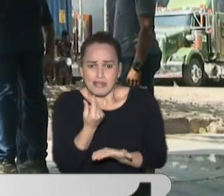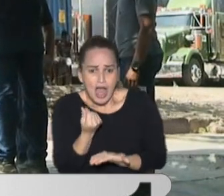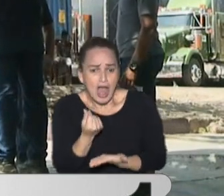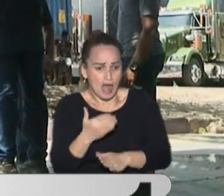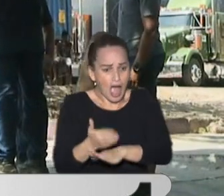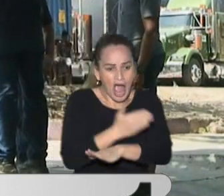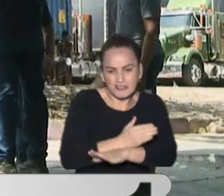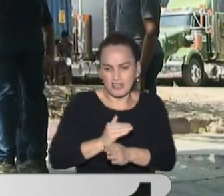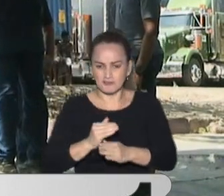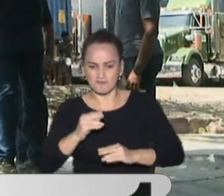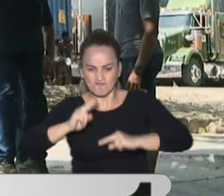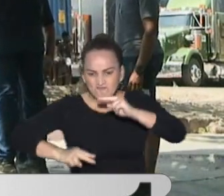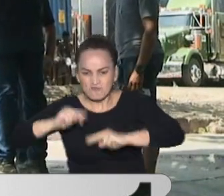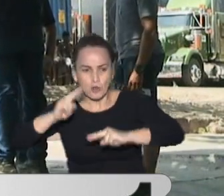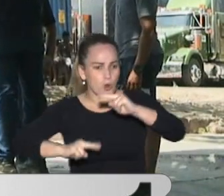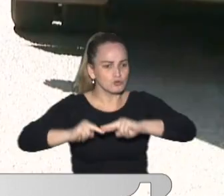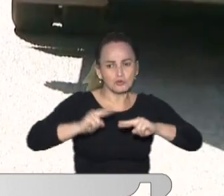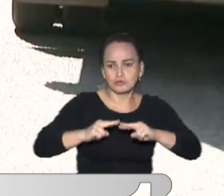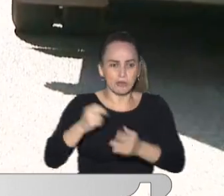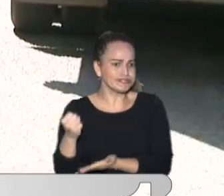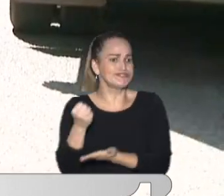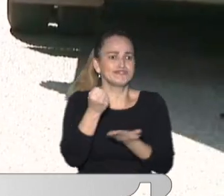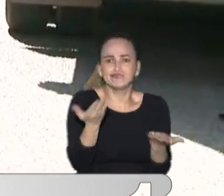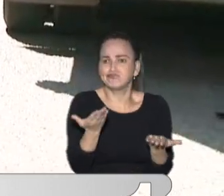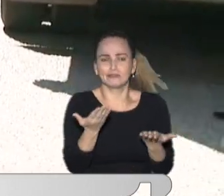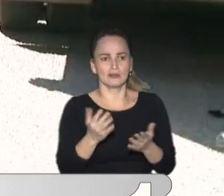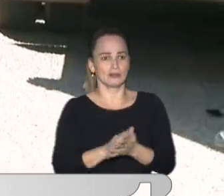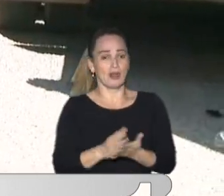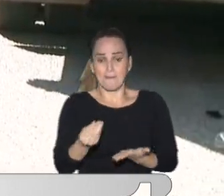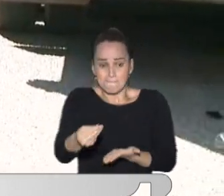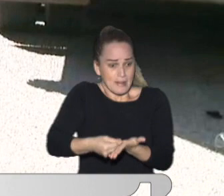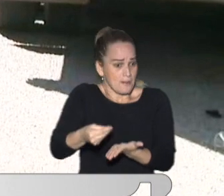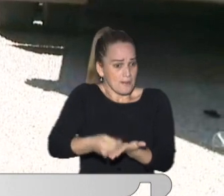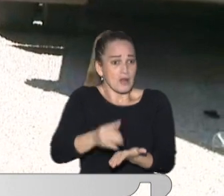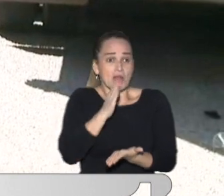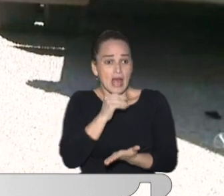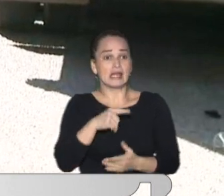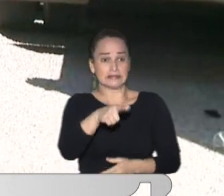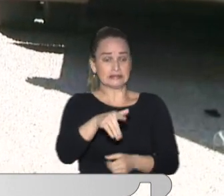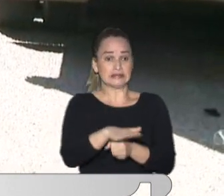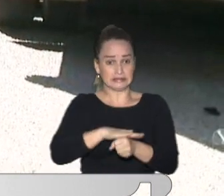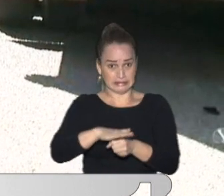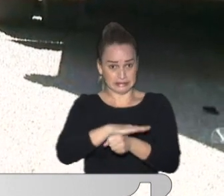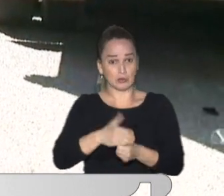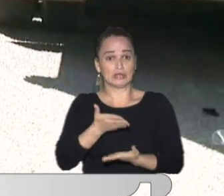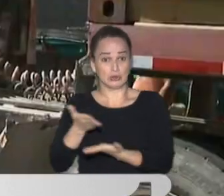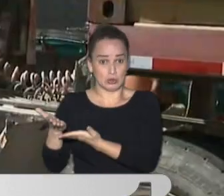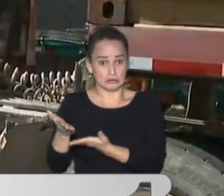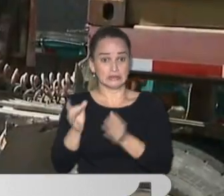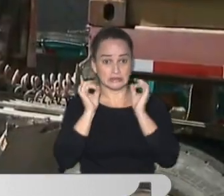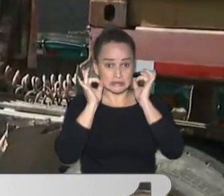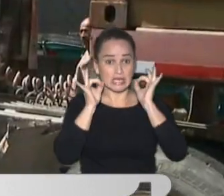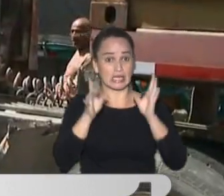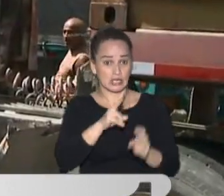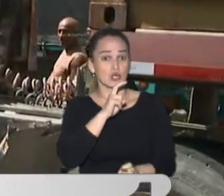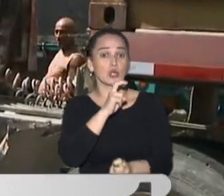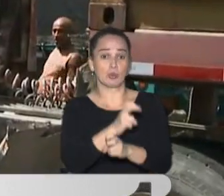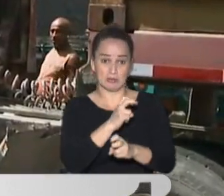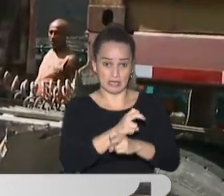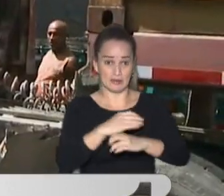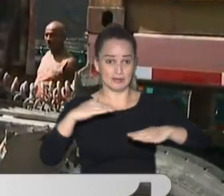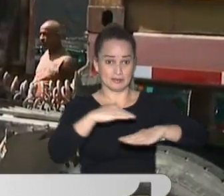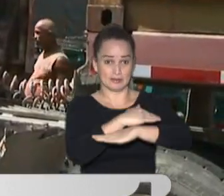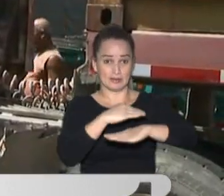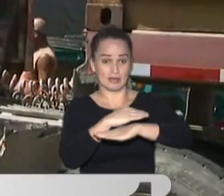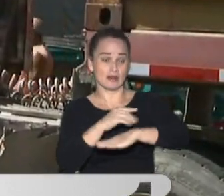la malla vial. Pero mire, quiero decirles que es bastante complicada la situación que se vive aquí en la vía que conduce